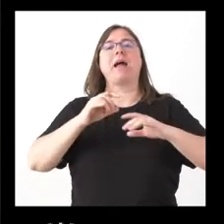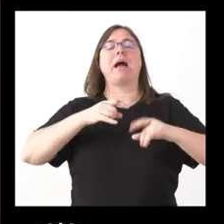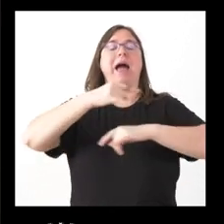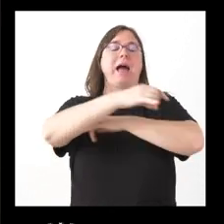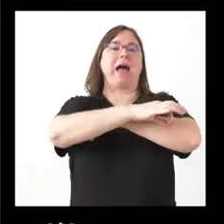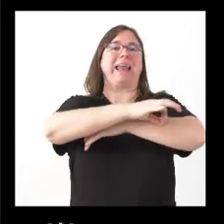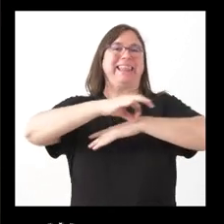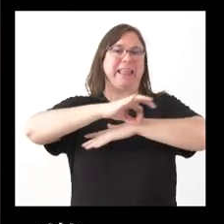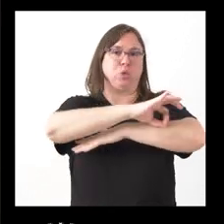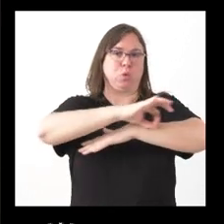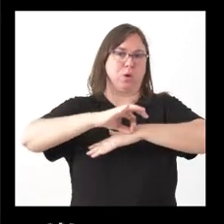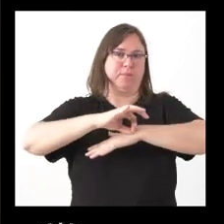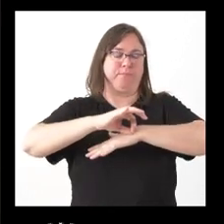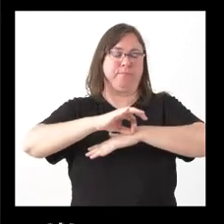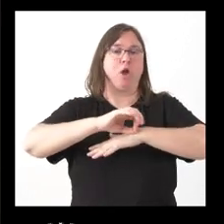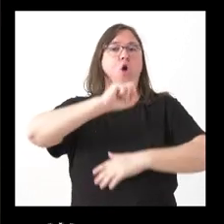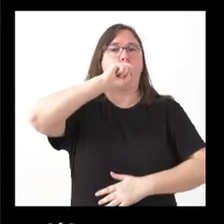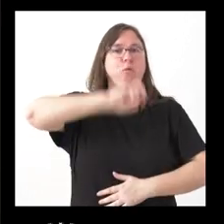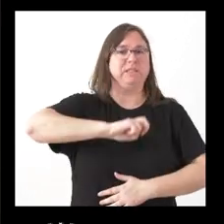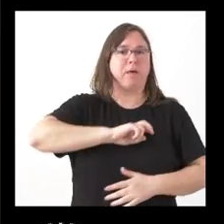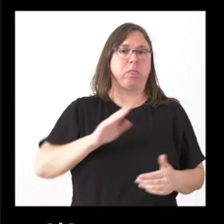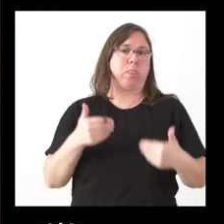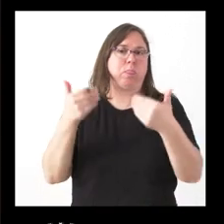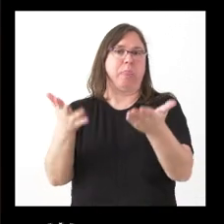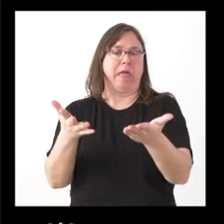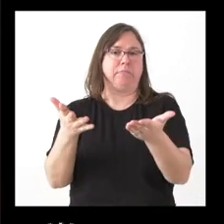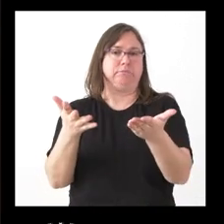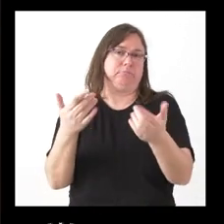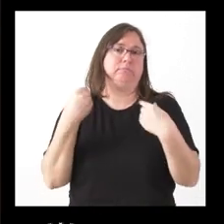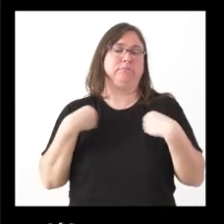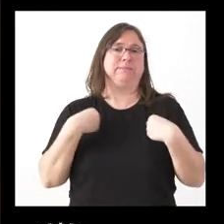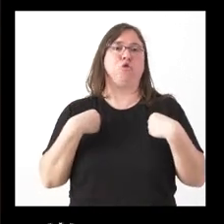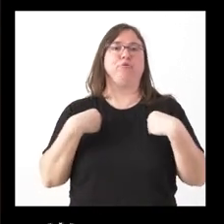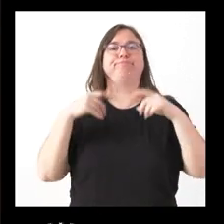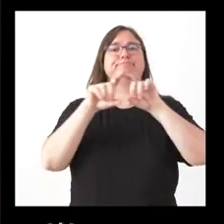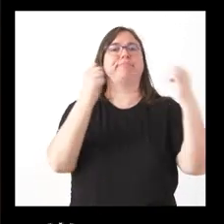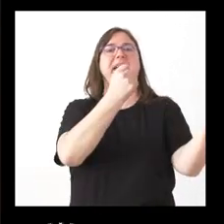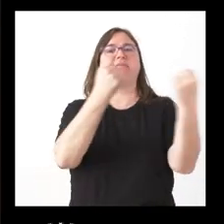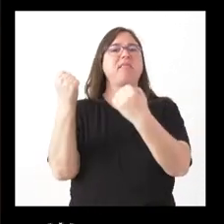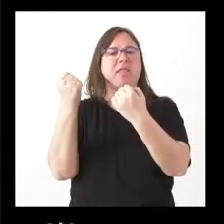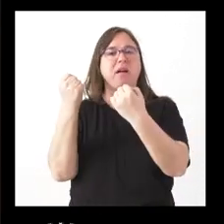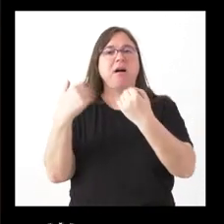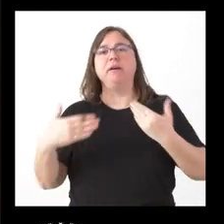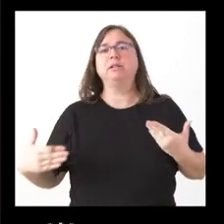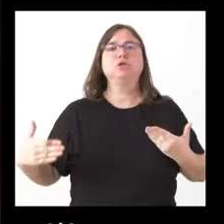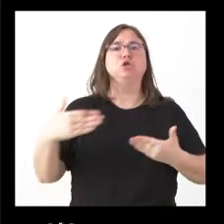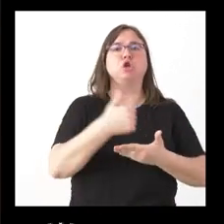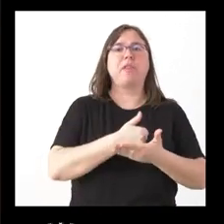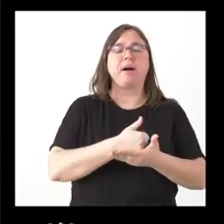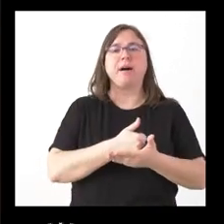obispado cedió a la organización a la entidad que Recoge a todas las